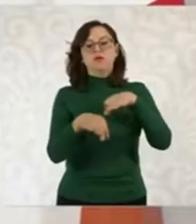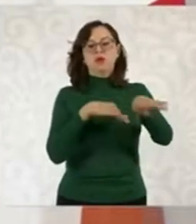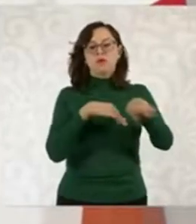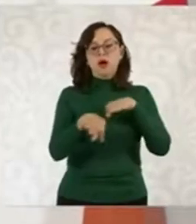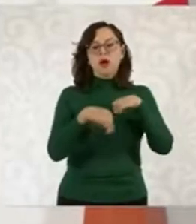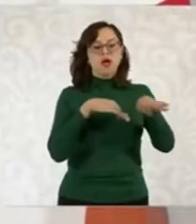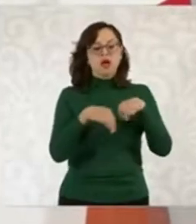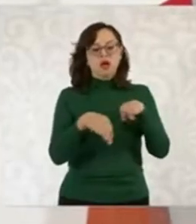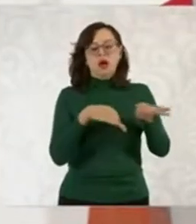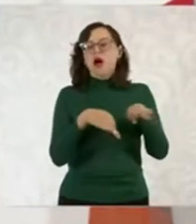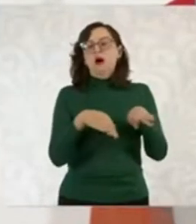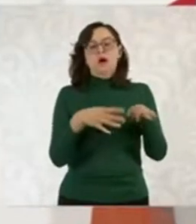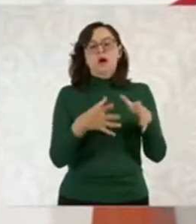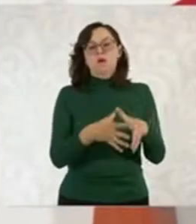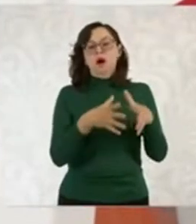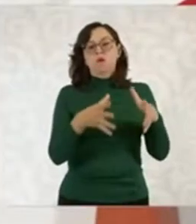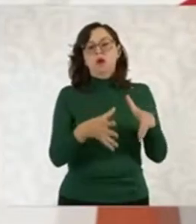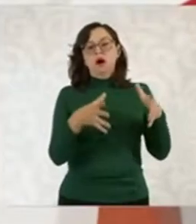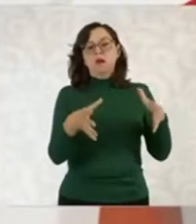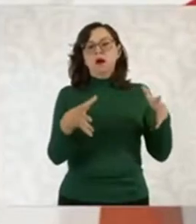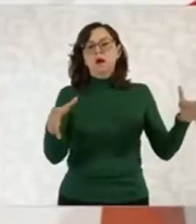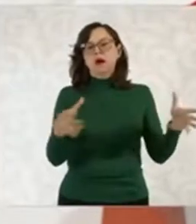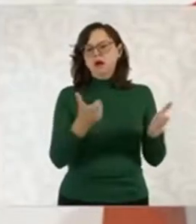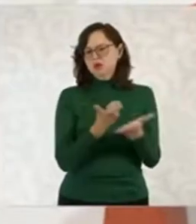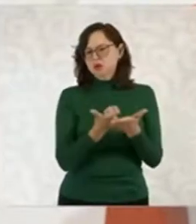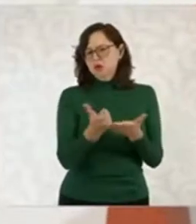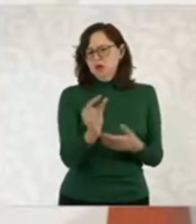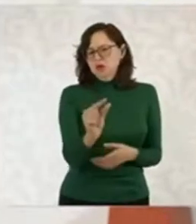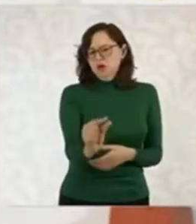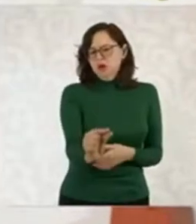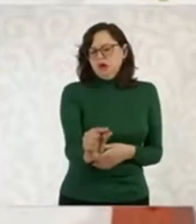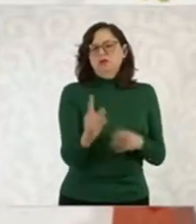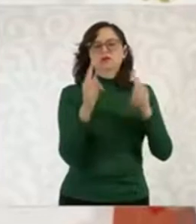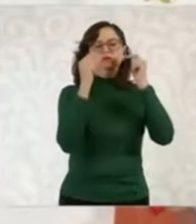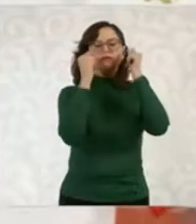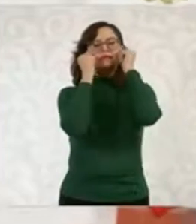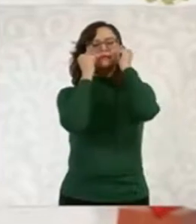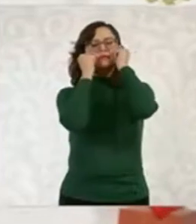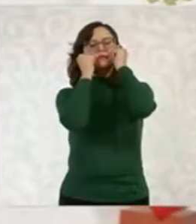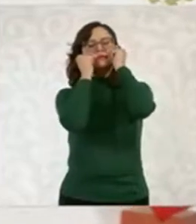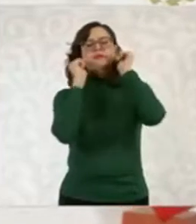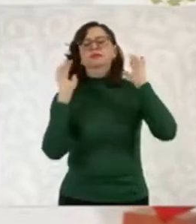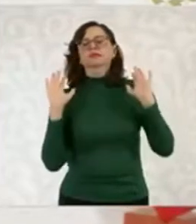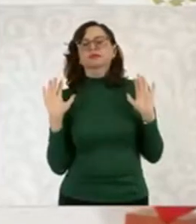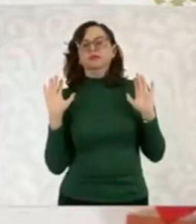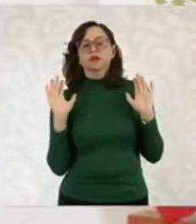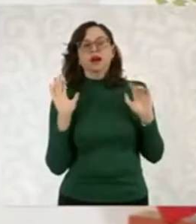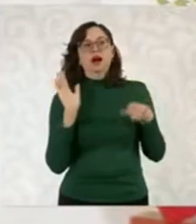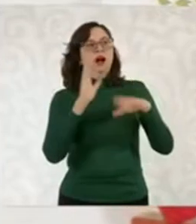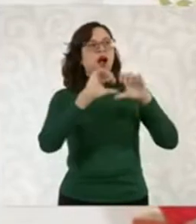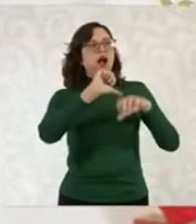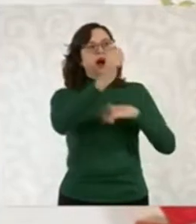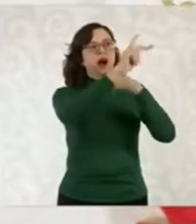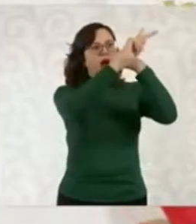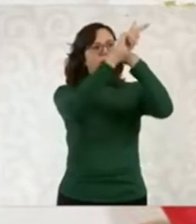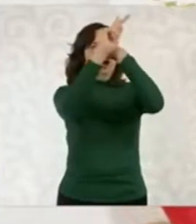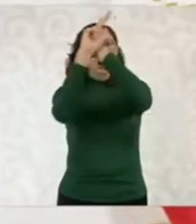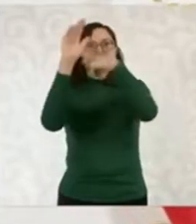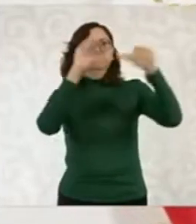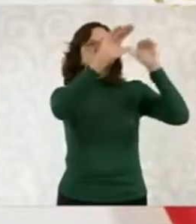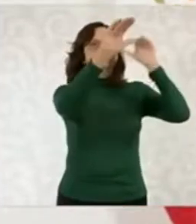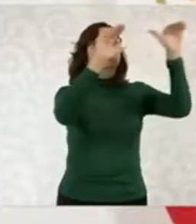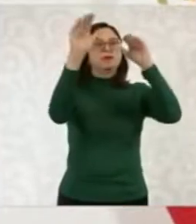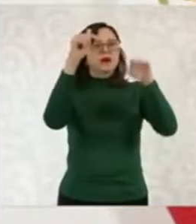No importaba el salario. Es más, se presumía al mundo entero que México tenía mano de obra